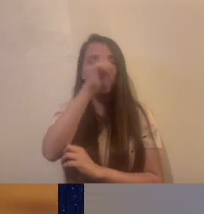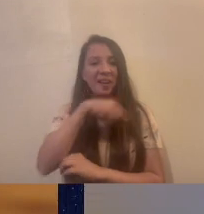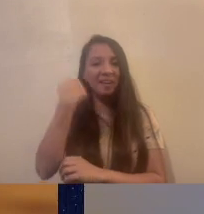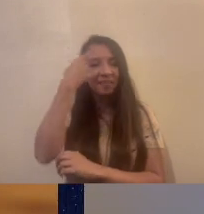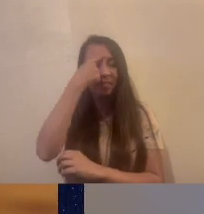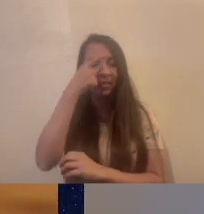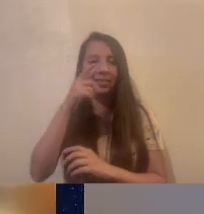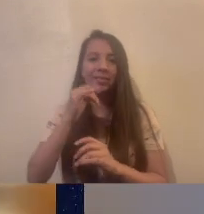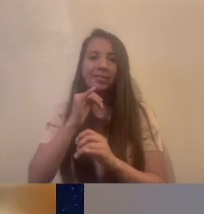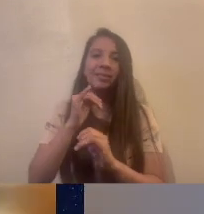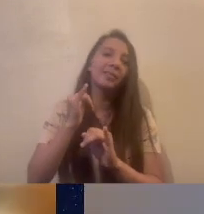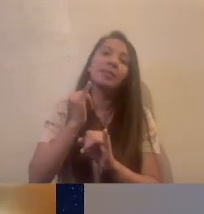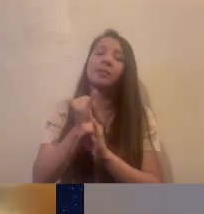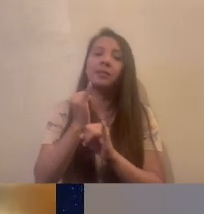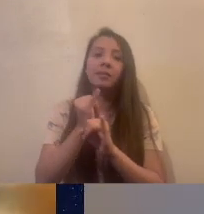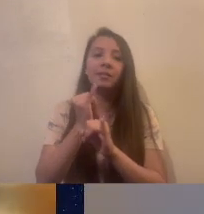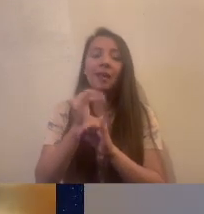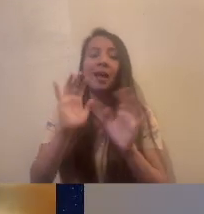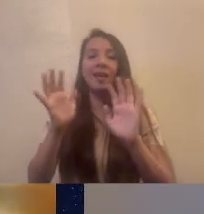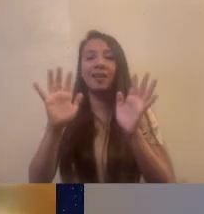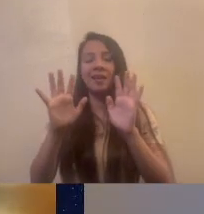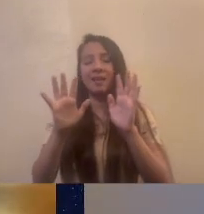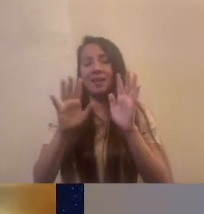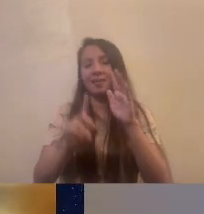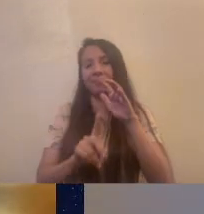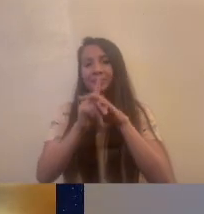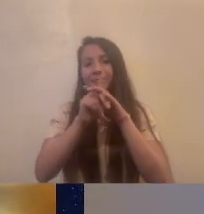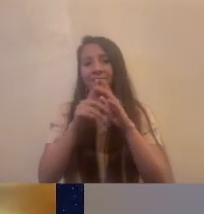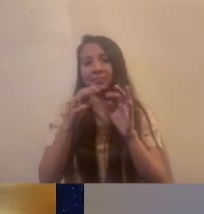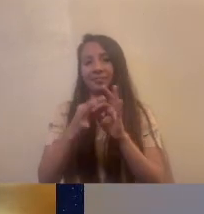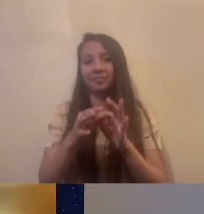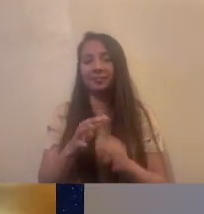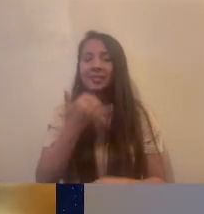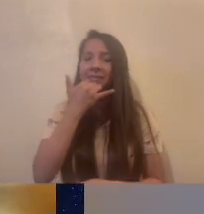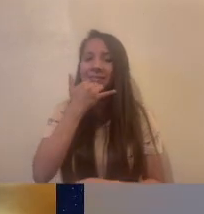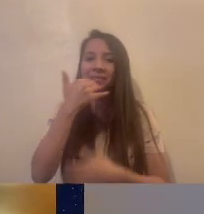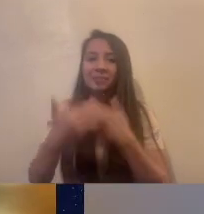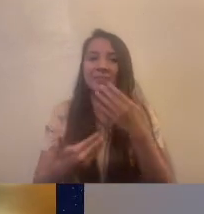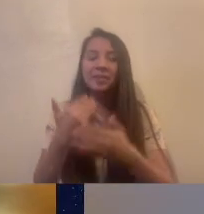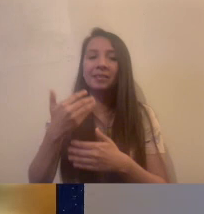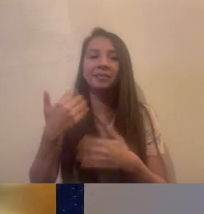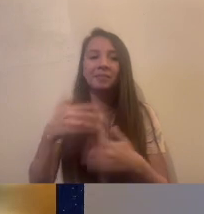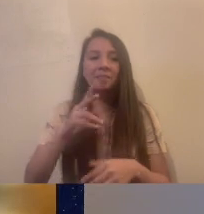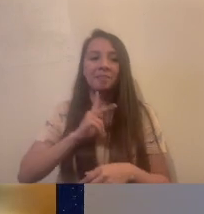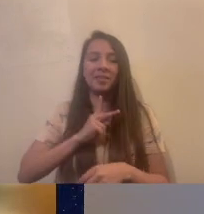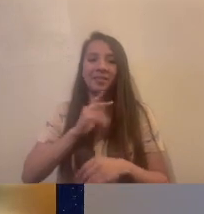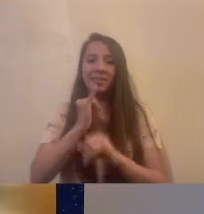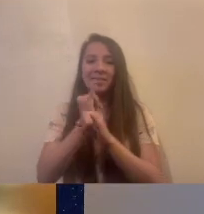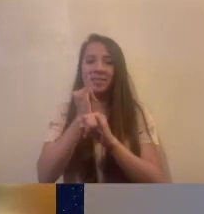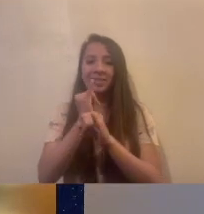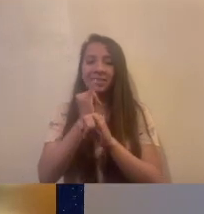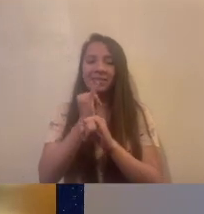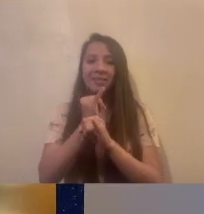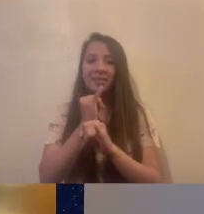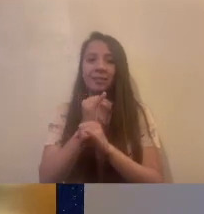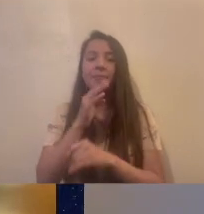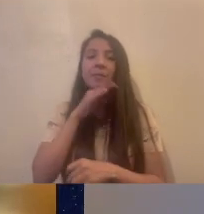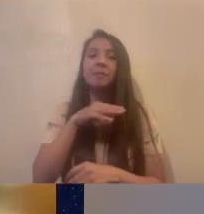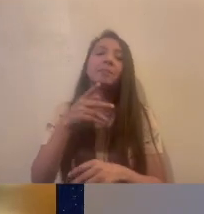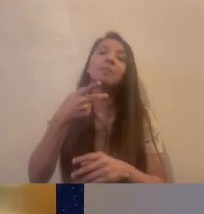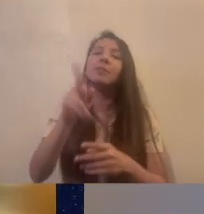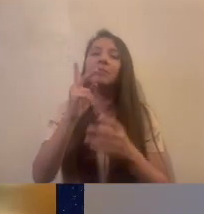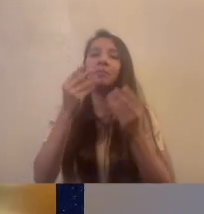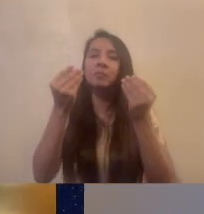exacta de internet, creo. Ya que se regresó, aquí está. Hay una disculpa por mi internet.